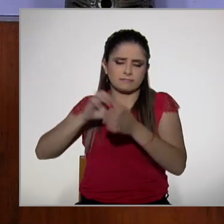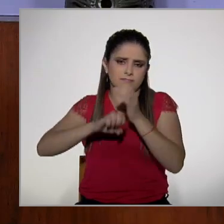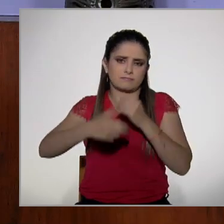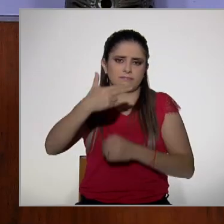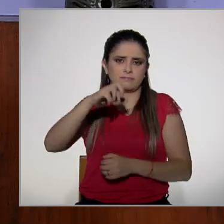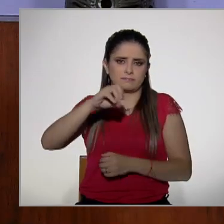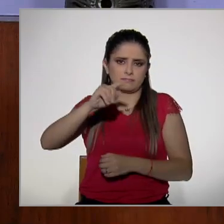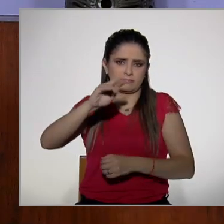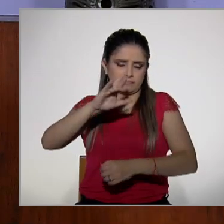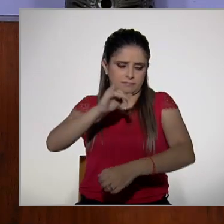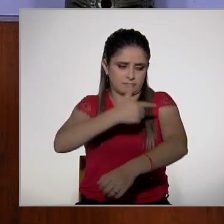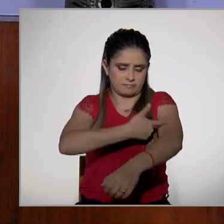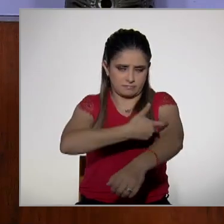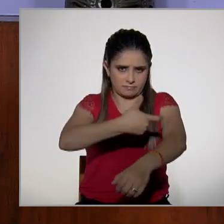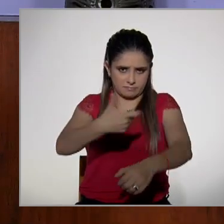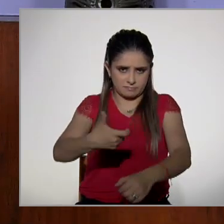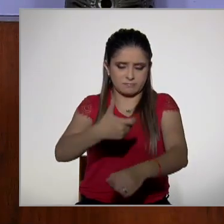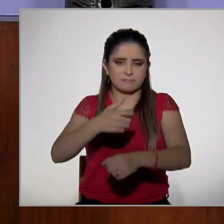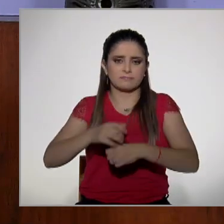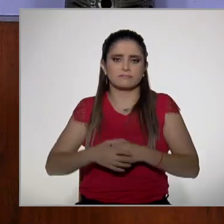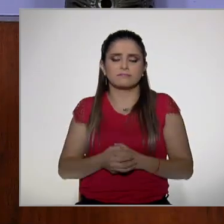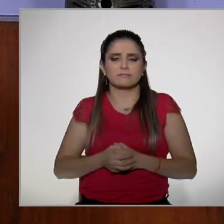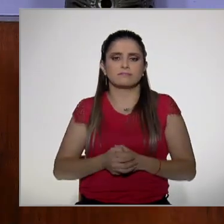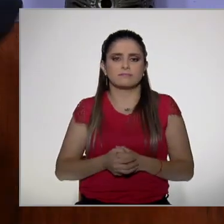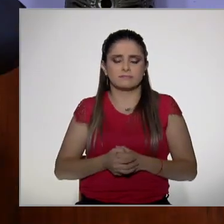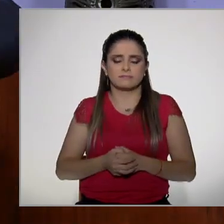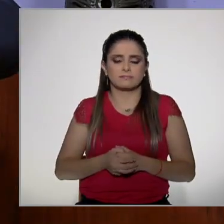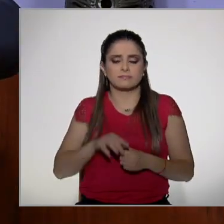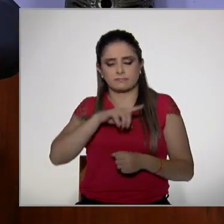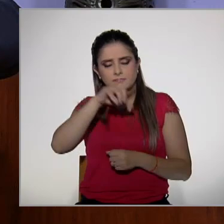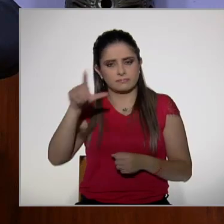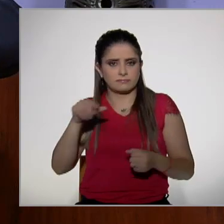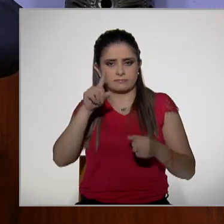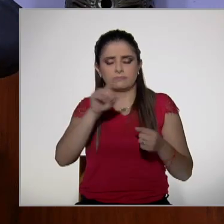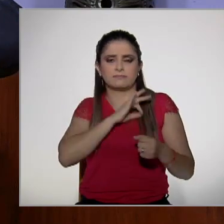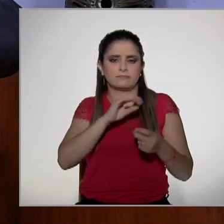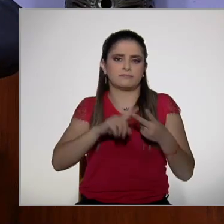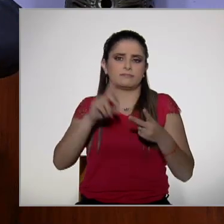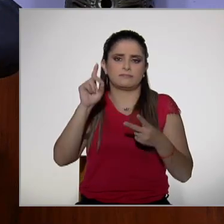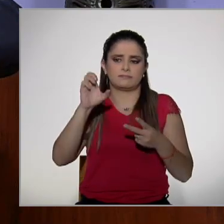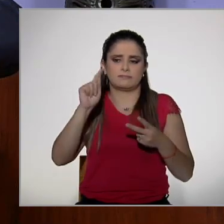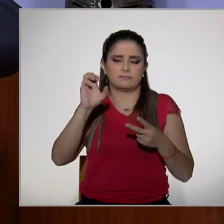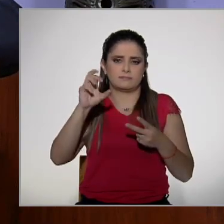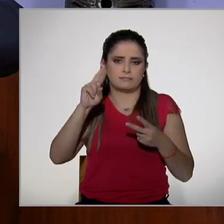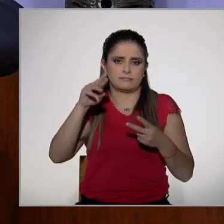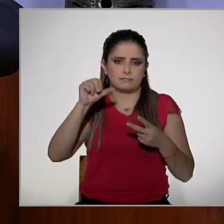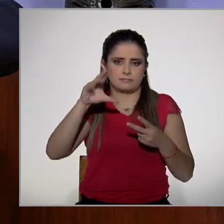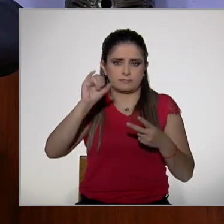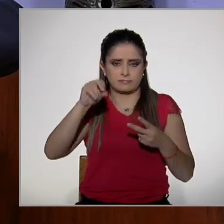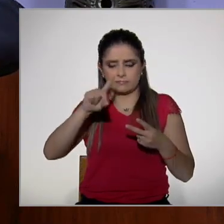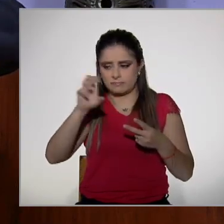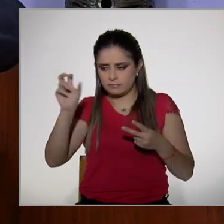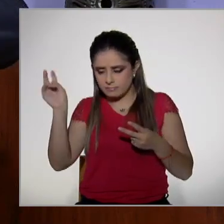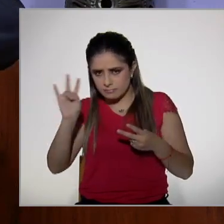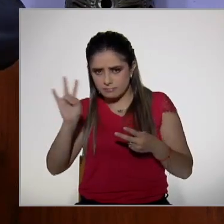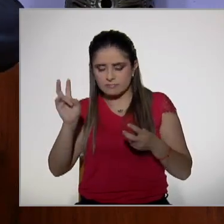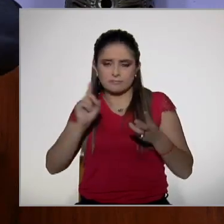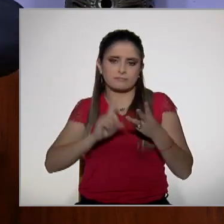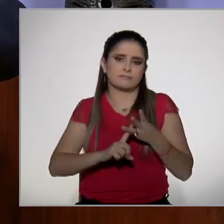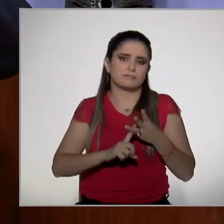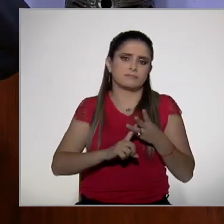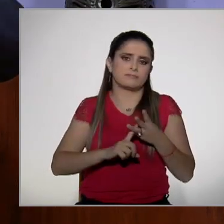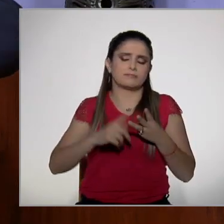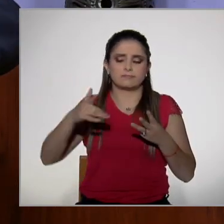y la determinación del artículo si es el primer paso pero después puedes hacer determinación de vitaminas pruebas de